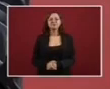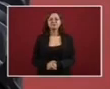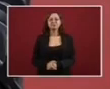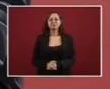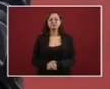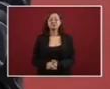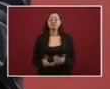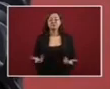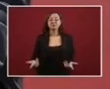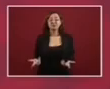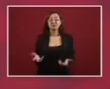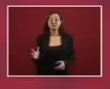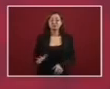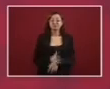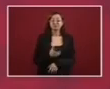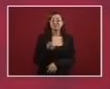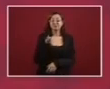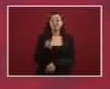por eso